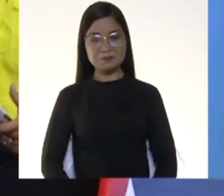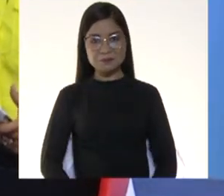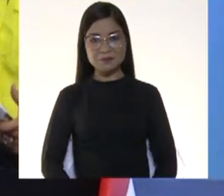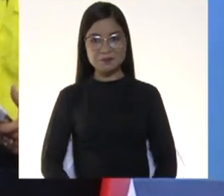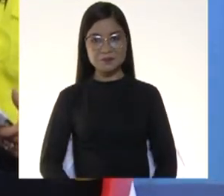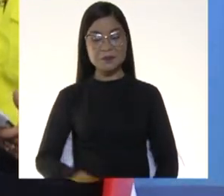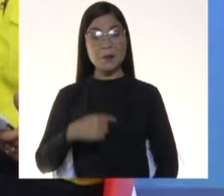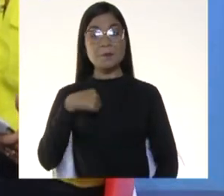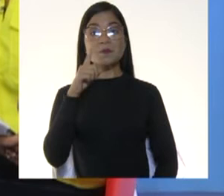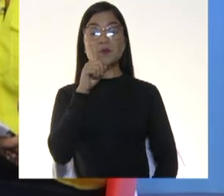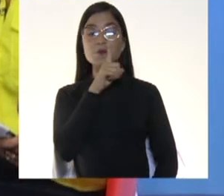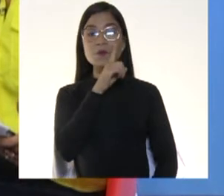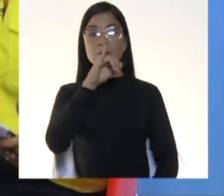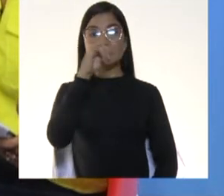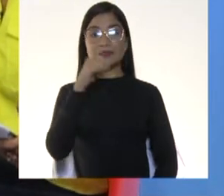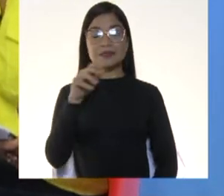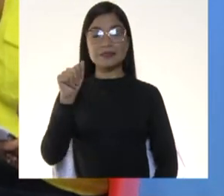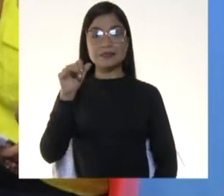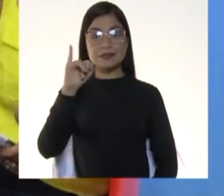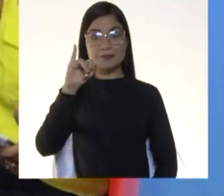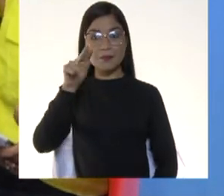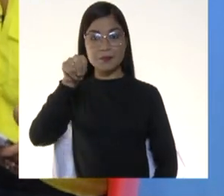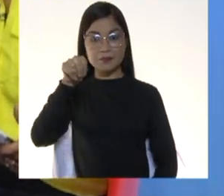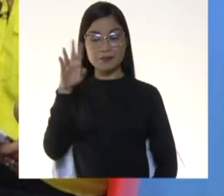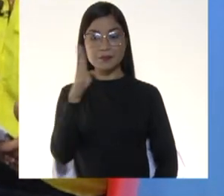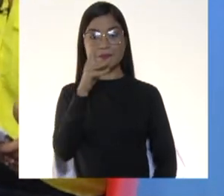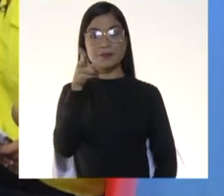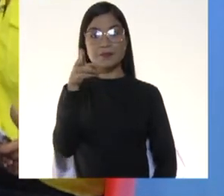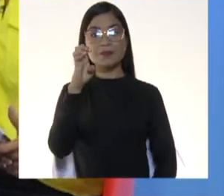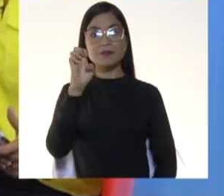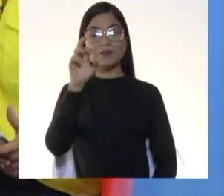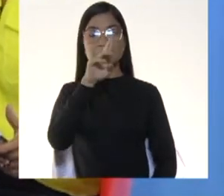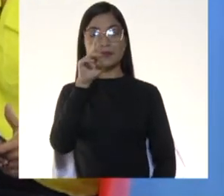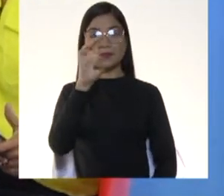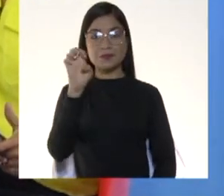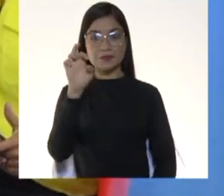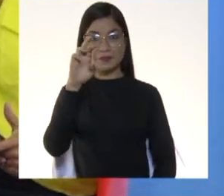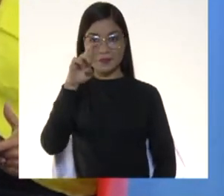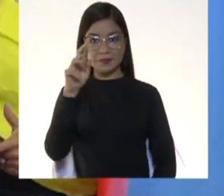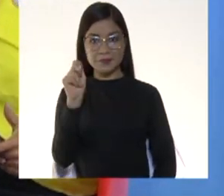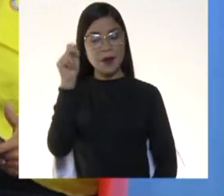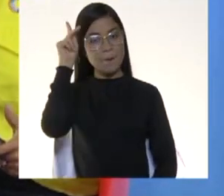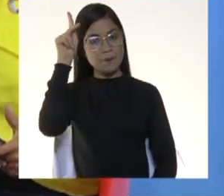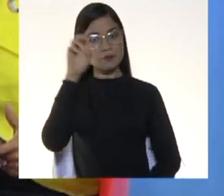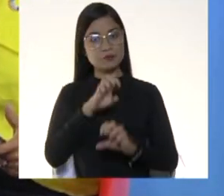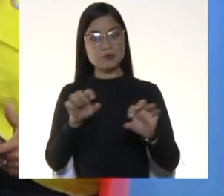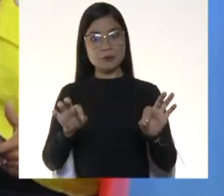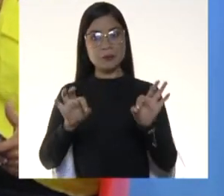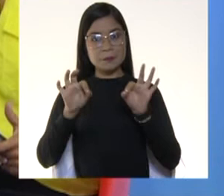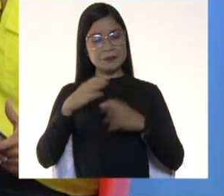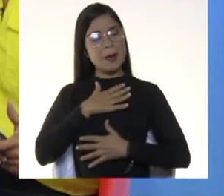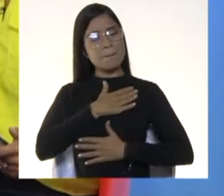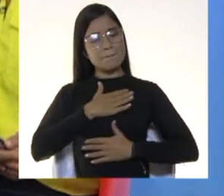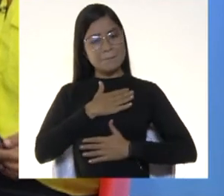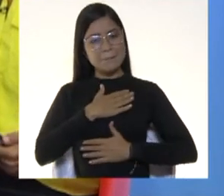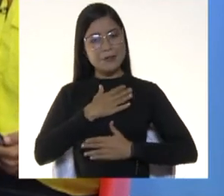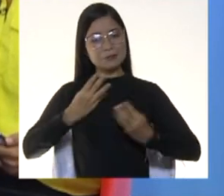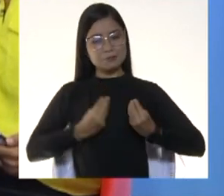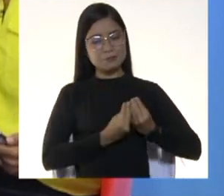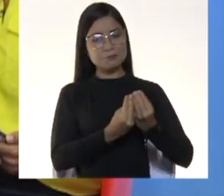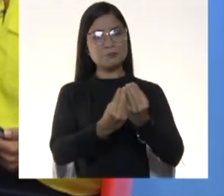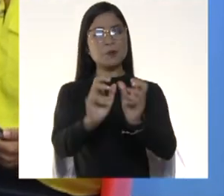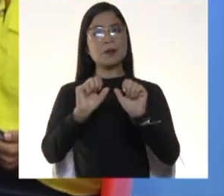Soy la profesora Sarine Herrera y es un verdadero placer estar nuevamente con ustedes en este inicio del año